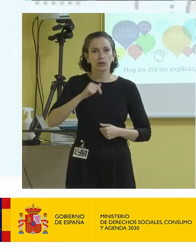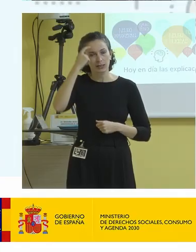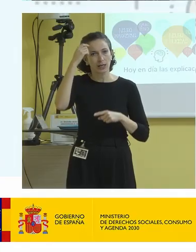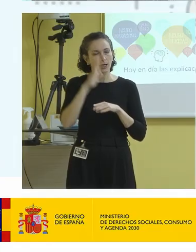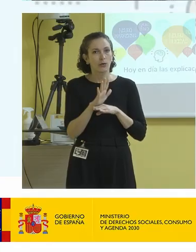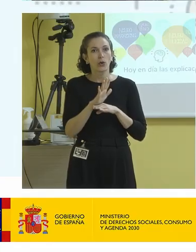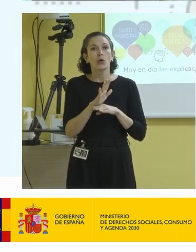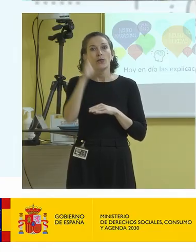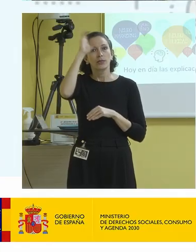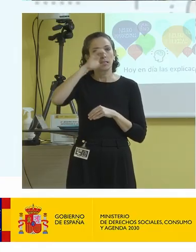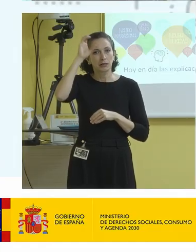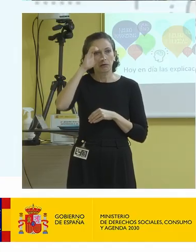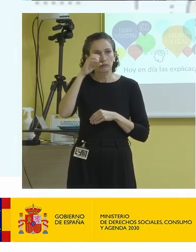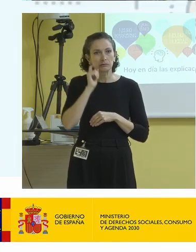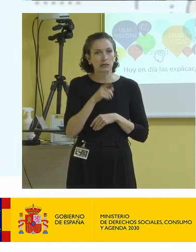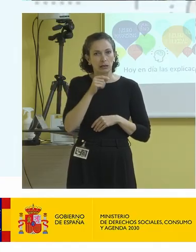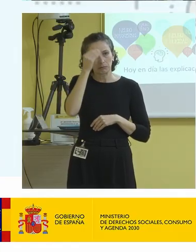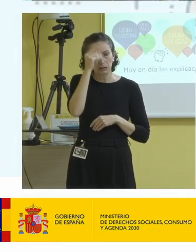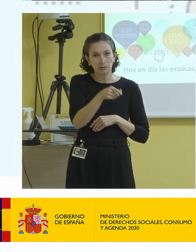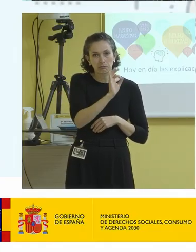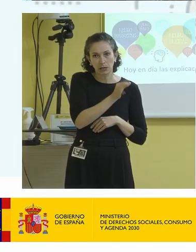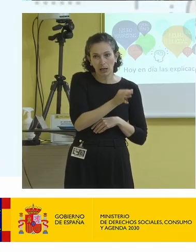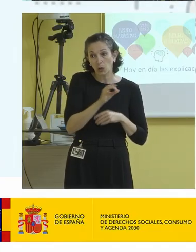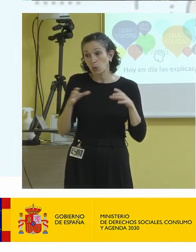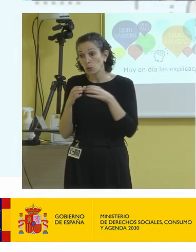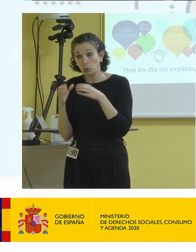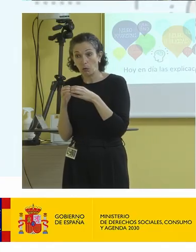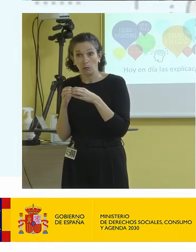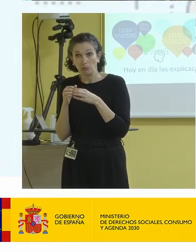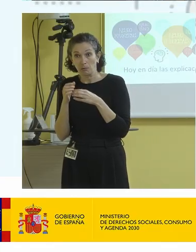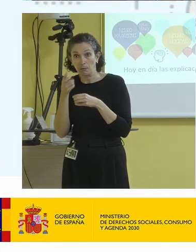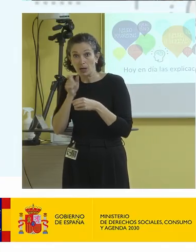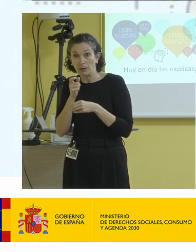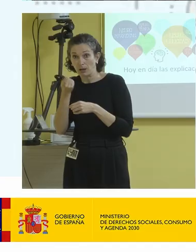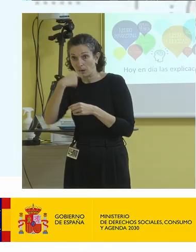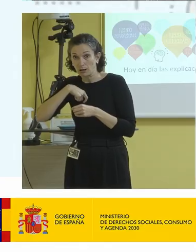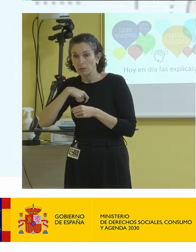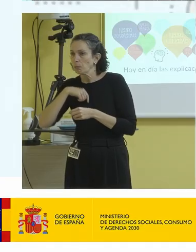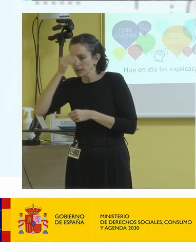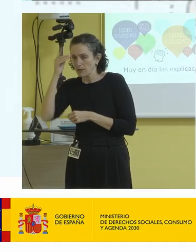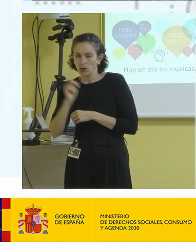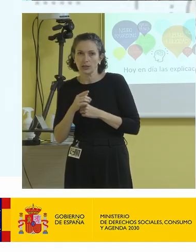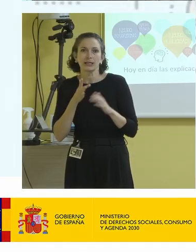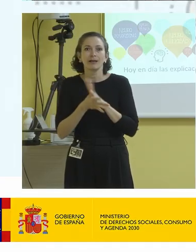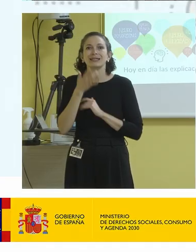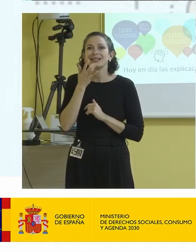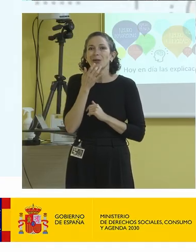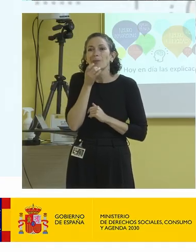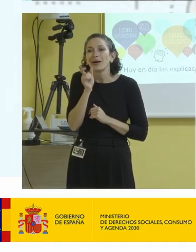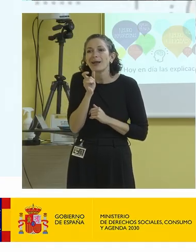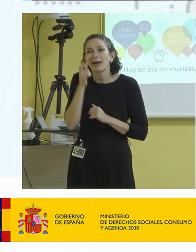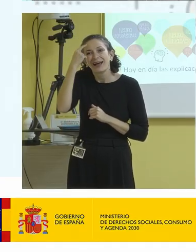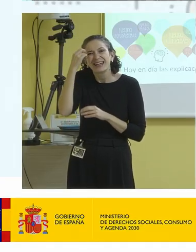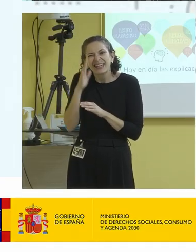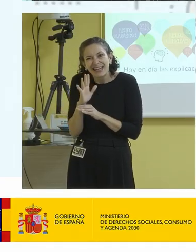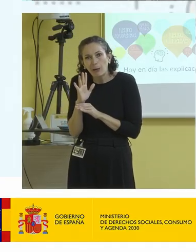neurocientíficas tenía más tendencia a creerse esas afirmaciones que el grupo que no. ¿Qué significa esto? Que si yo le pongo neuro a algo delante, ahora